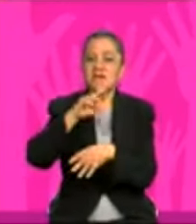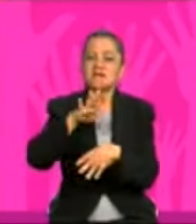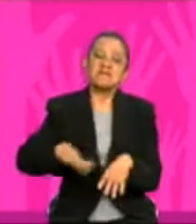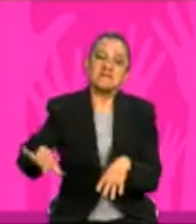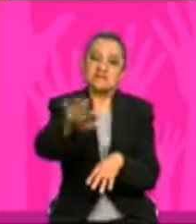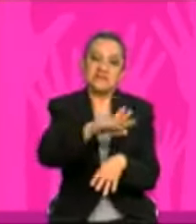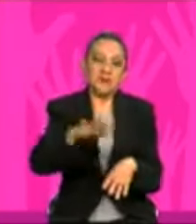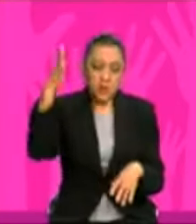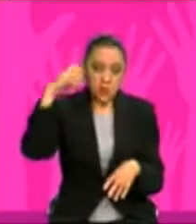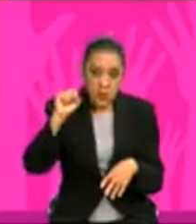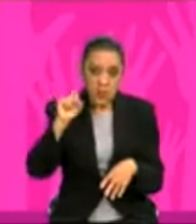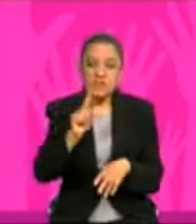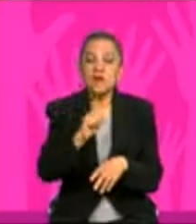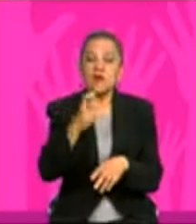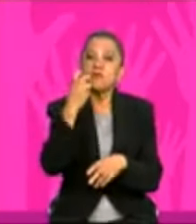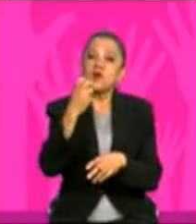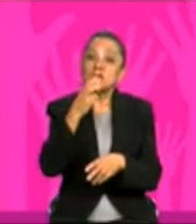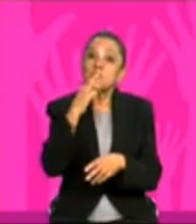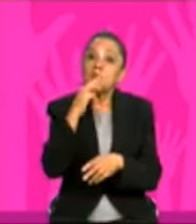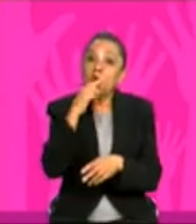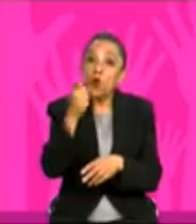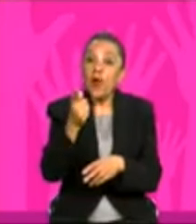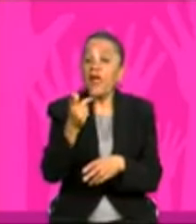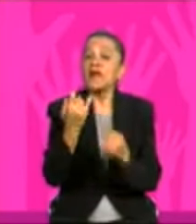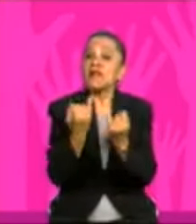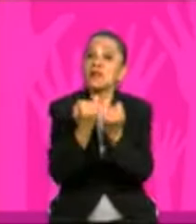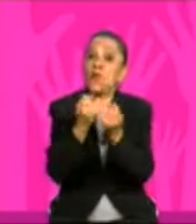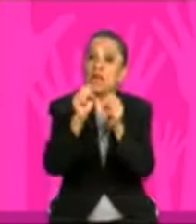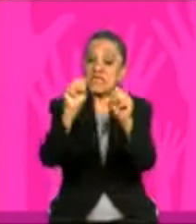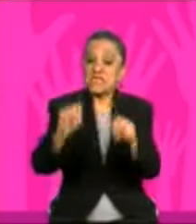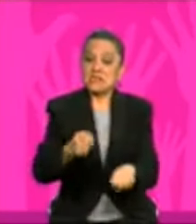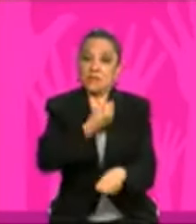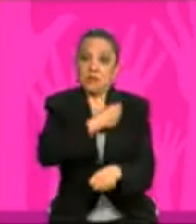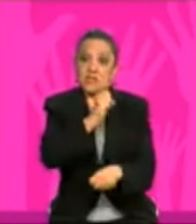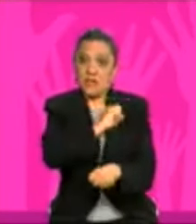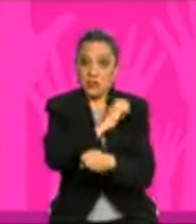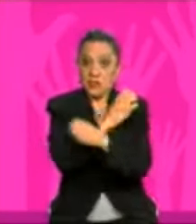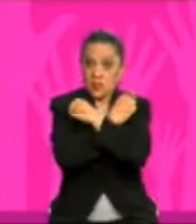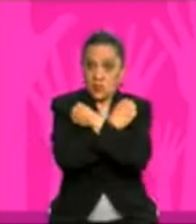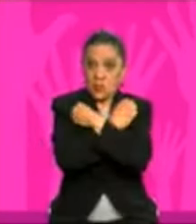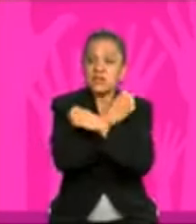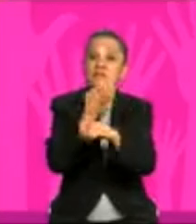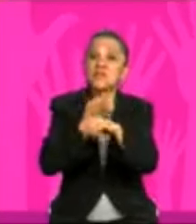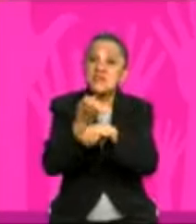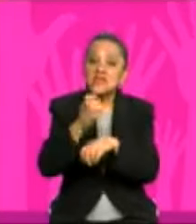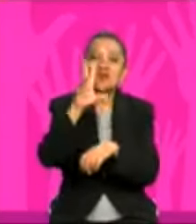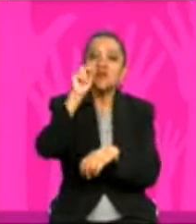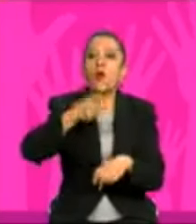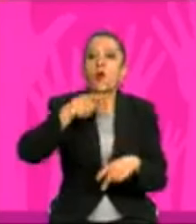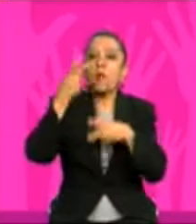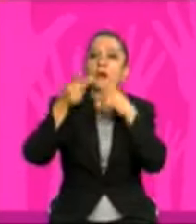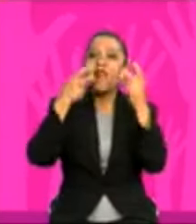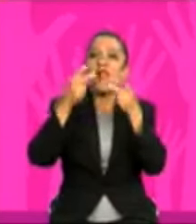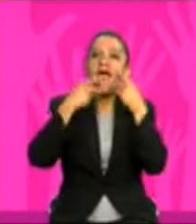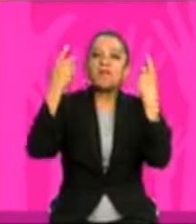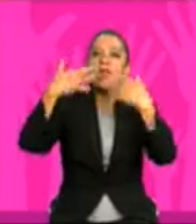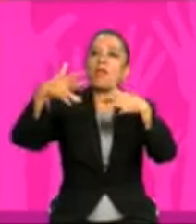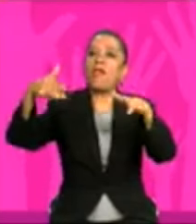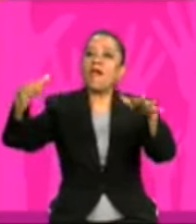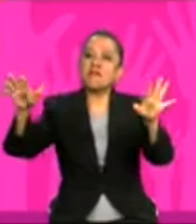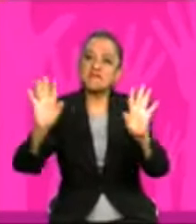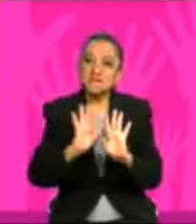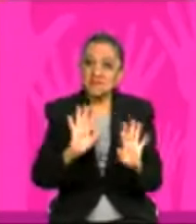un plan de acción para mejorar los sistemas de salud y educativo de nuestro estado. no son palabras al aire ni promesas